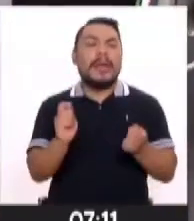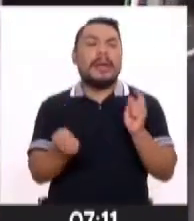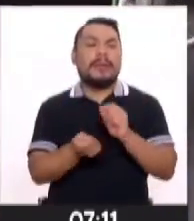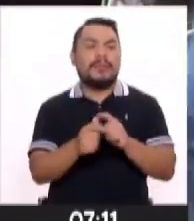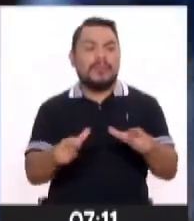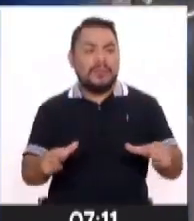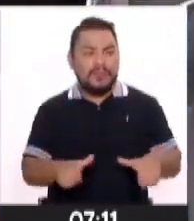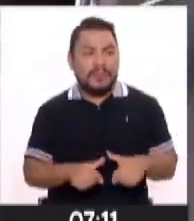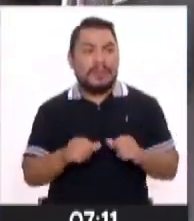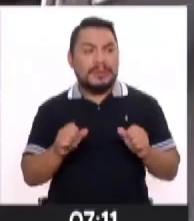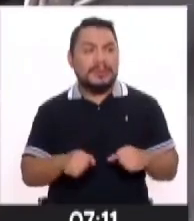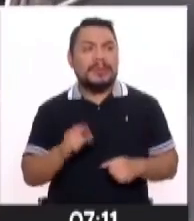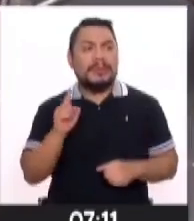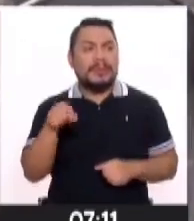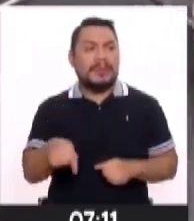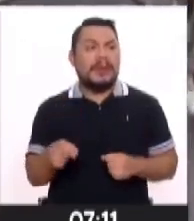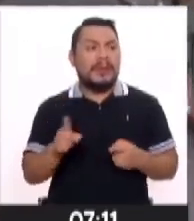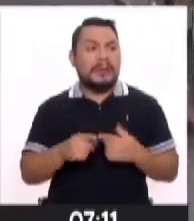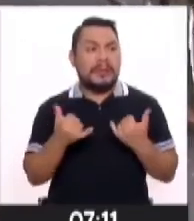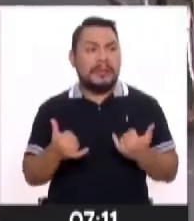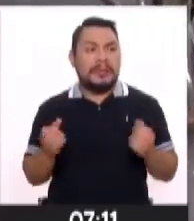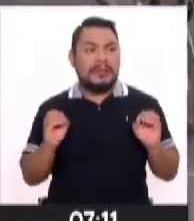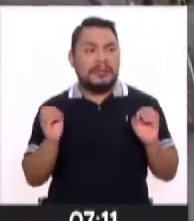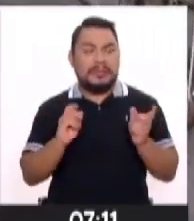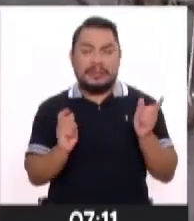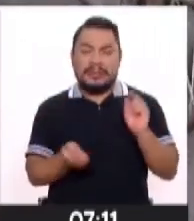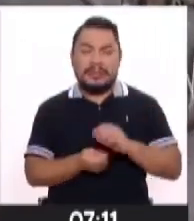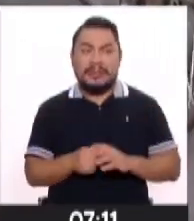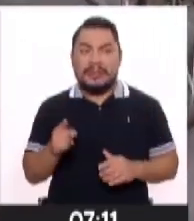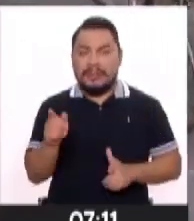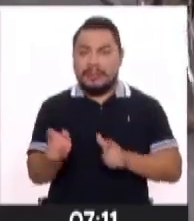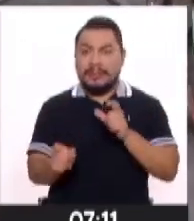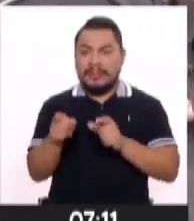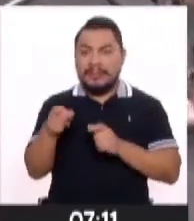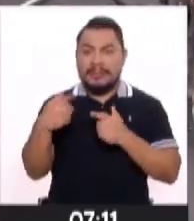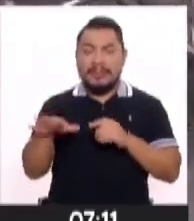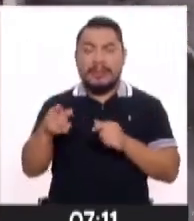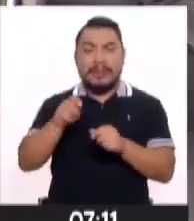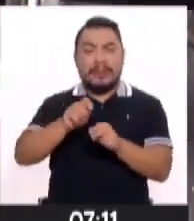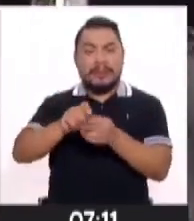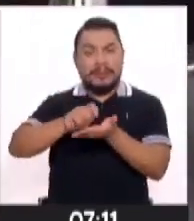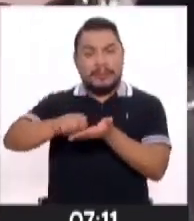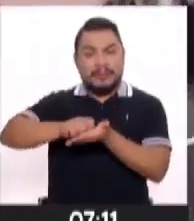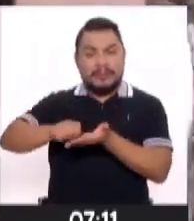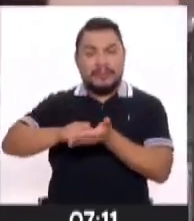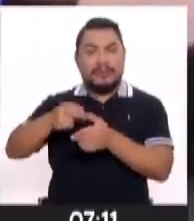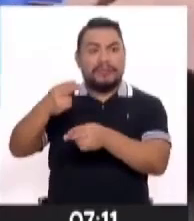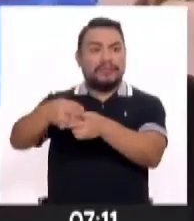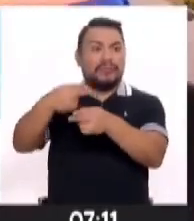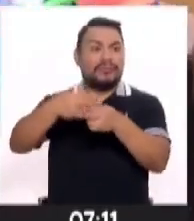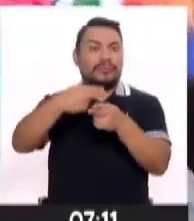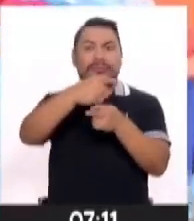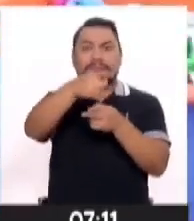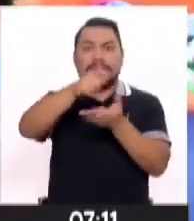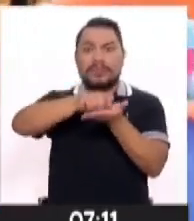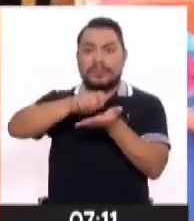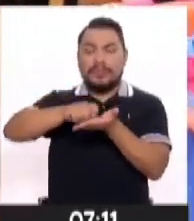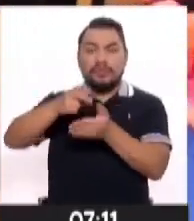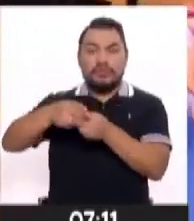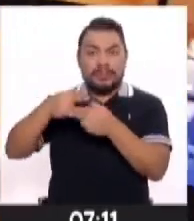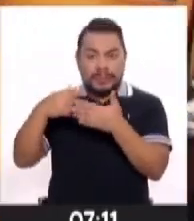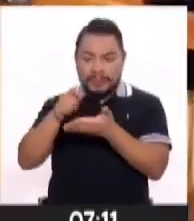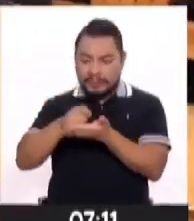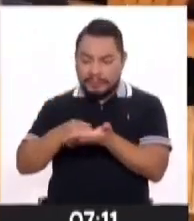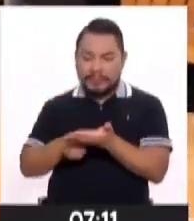reubicados, pero esto no ha concluido. Pero ¿estas personas han sido empadronadas? ¿A dónde serían reubicadas según el